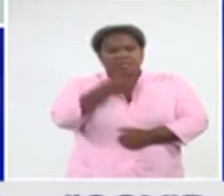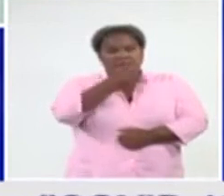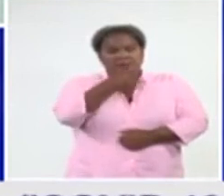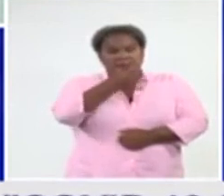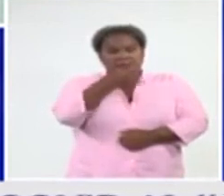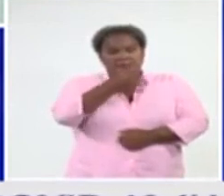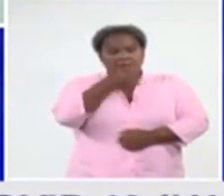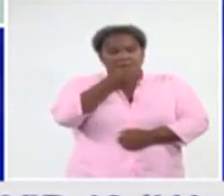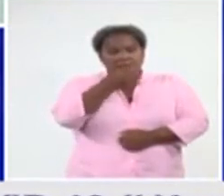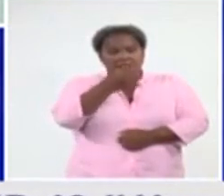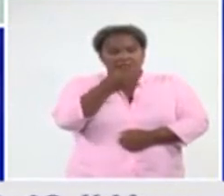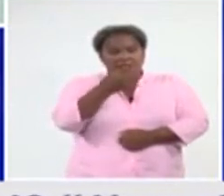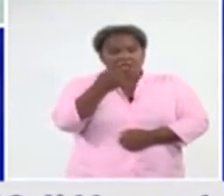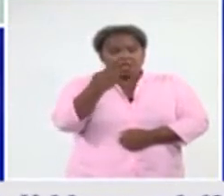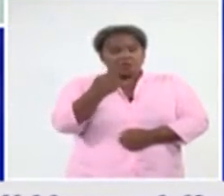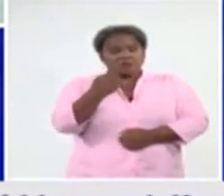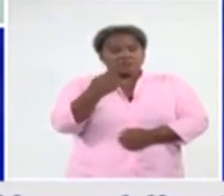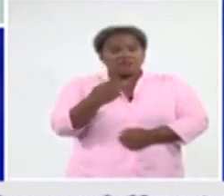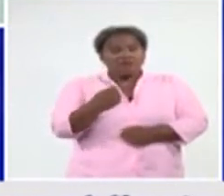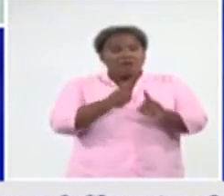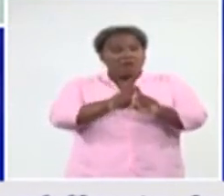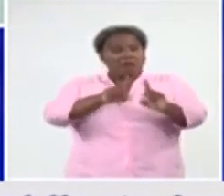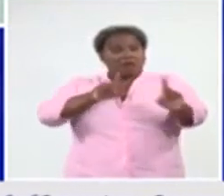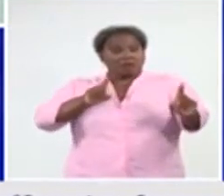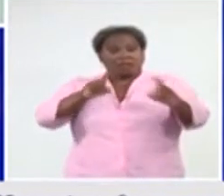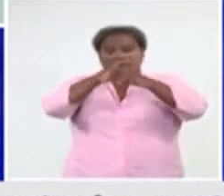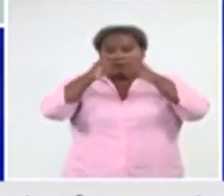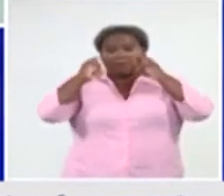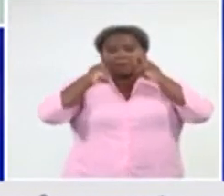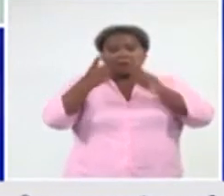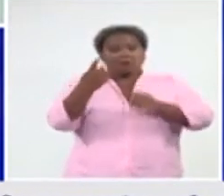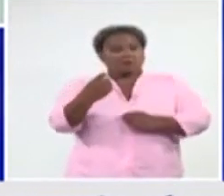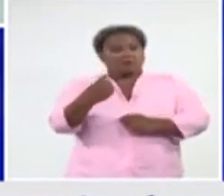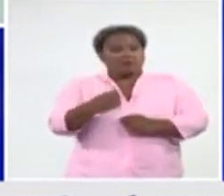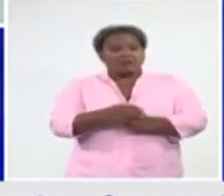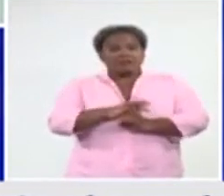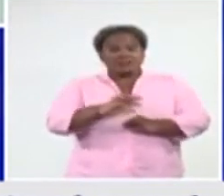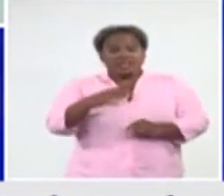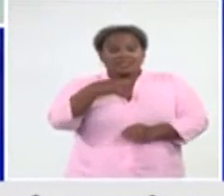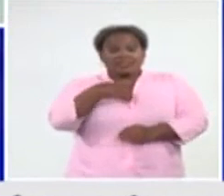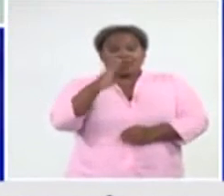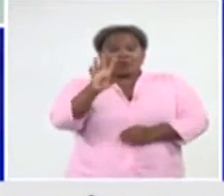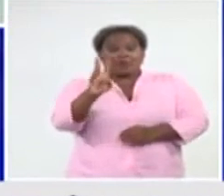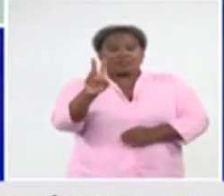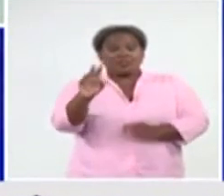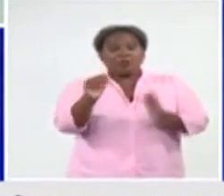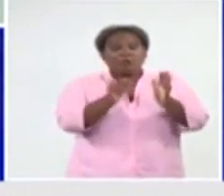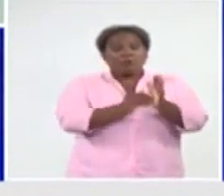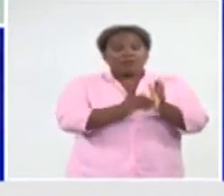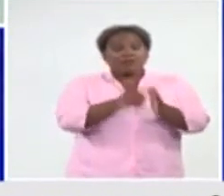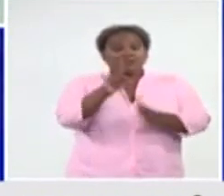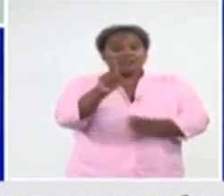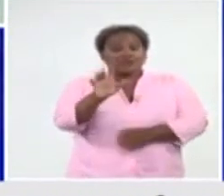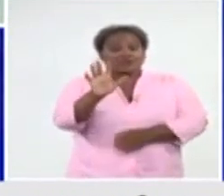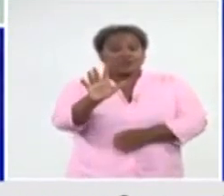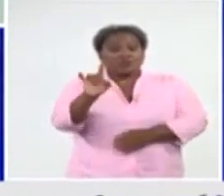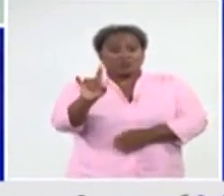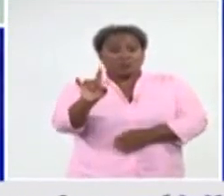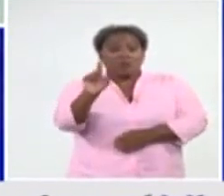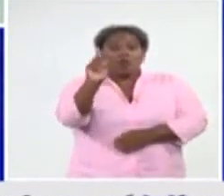es necesario las medidas de restricción, pues ya con 42.159, un solo día yo me estoy